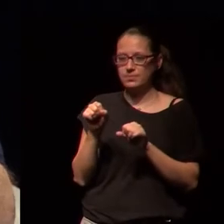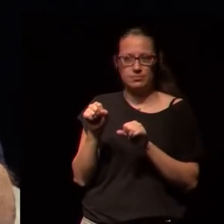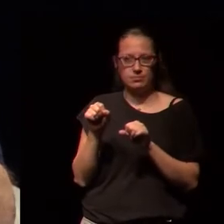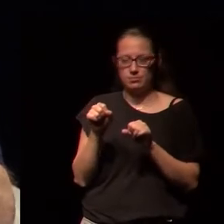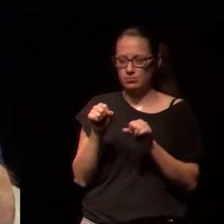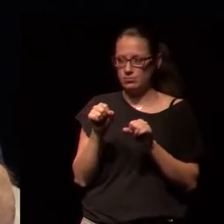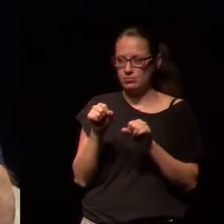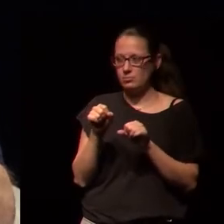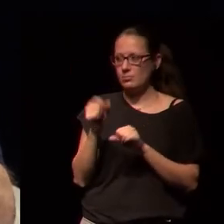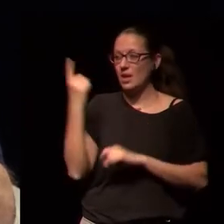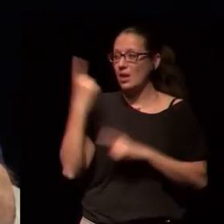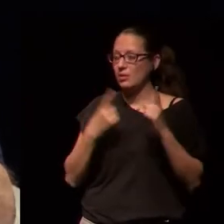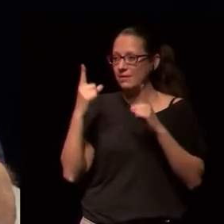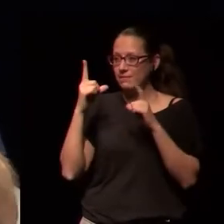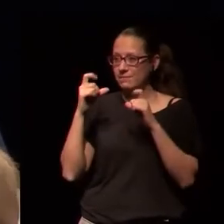fotos